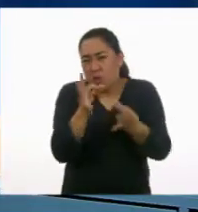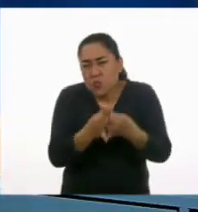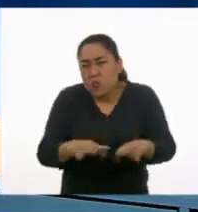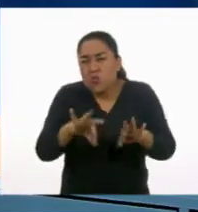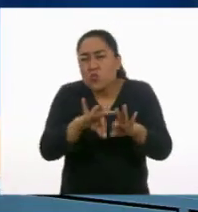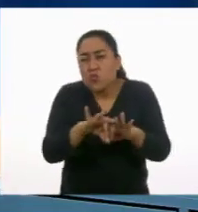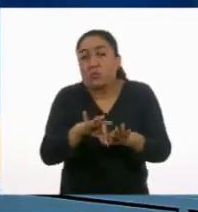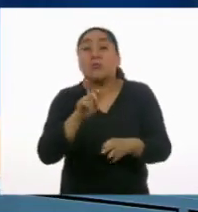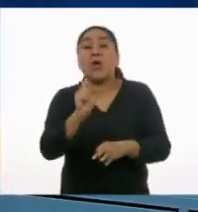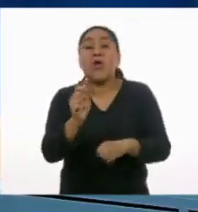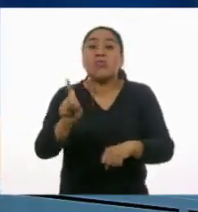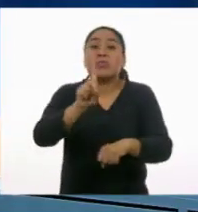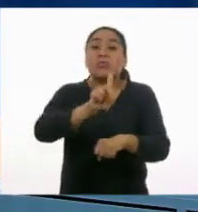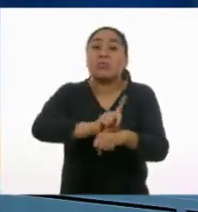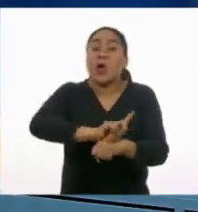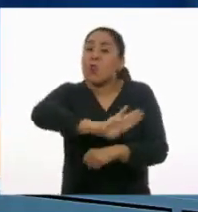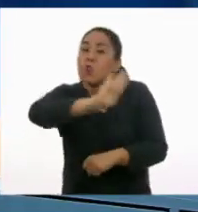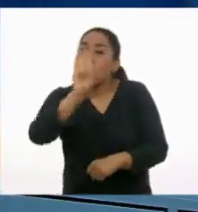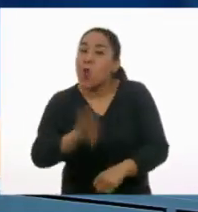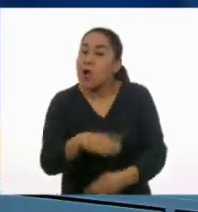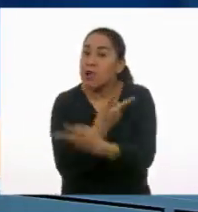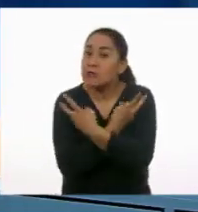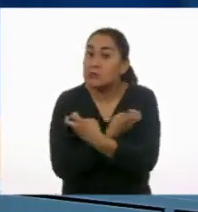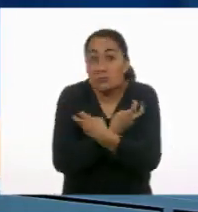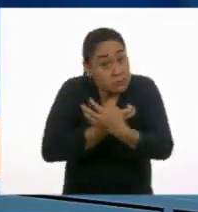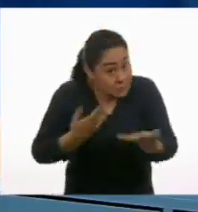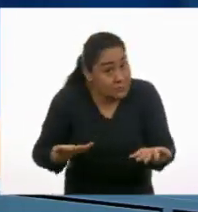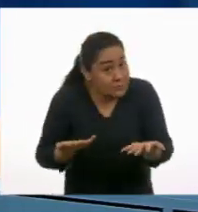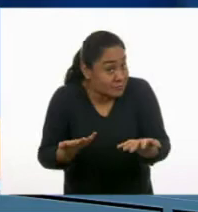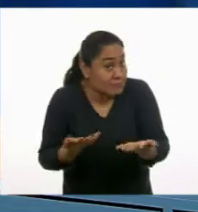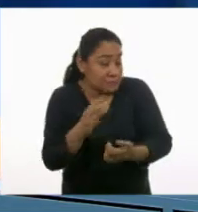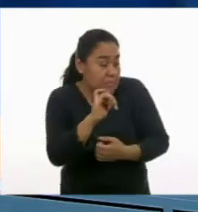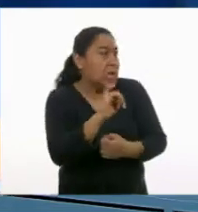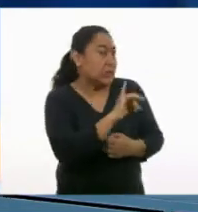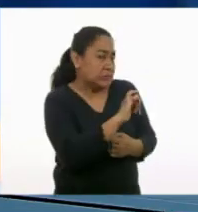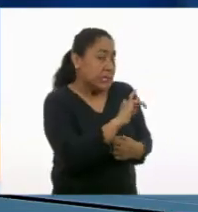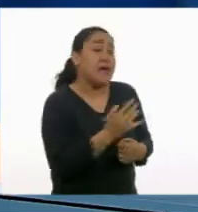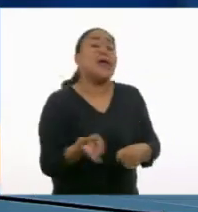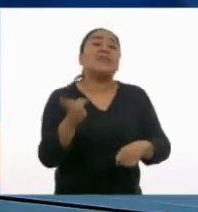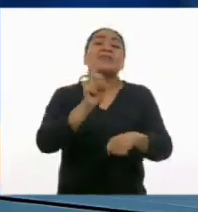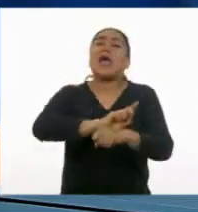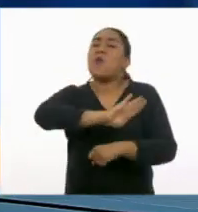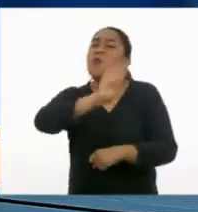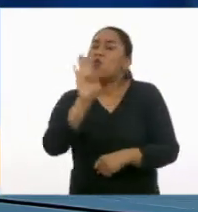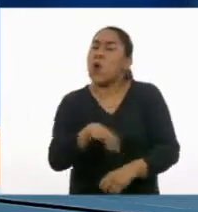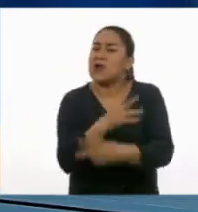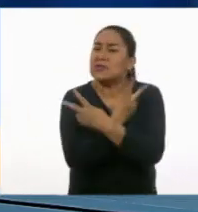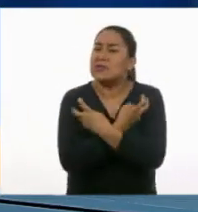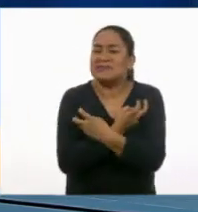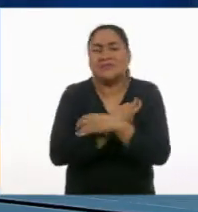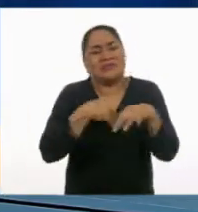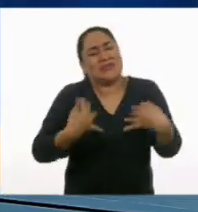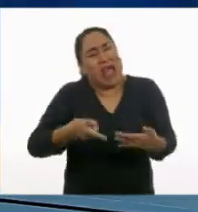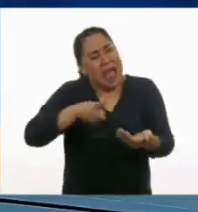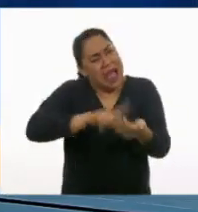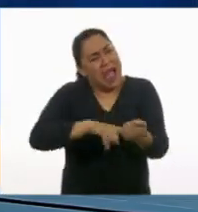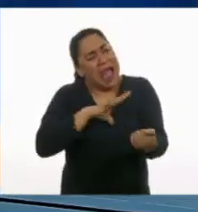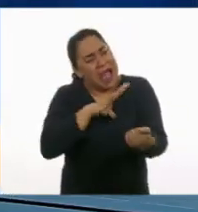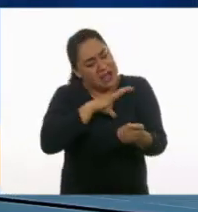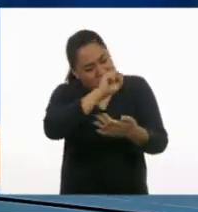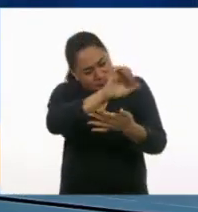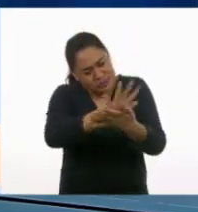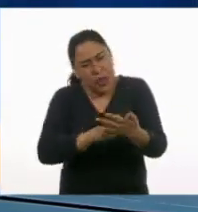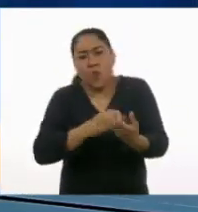es el Día de Muertos, por ejemplo. Sí, sí, sí. Sí, y el Día de Muertos está lleno de poesía.